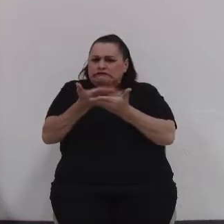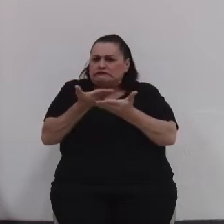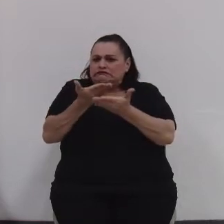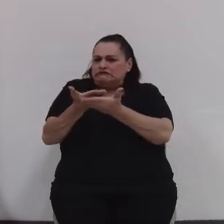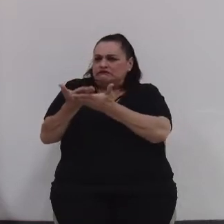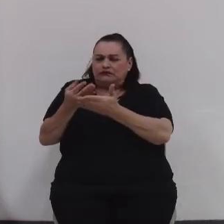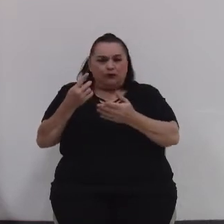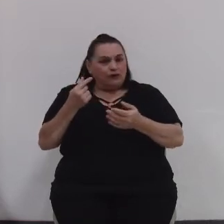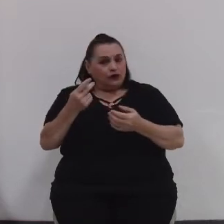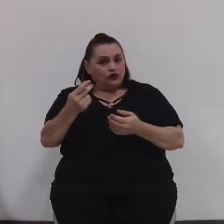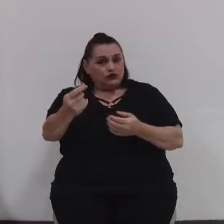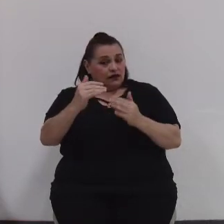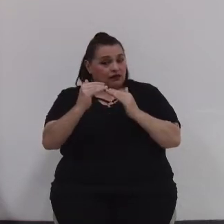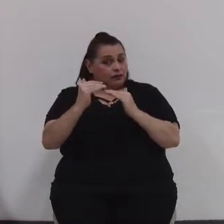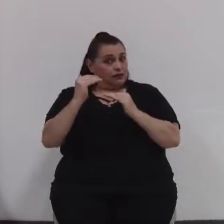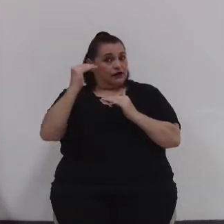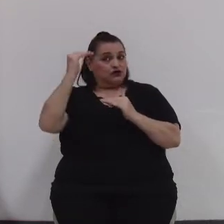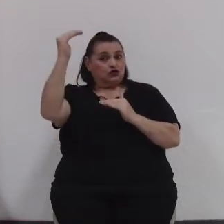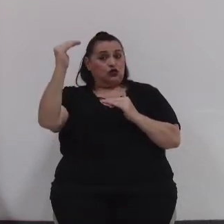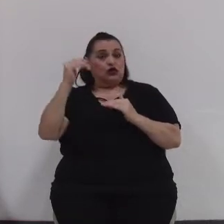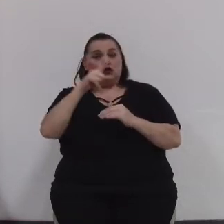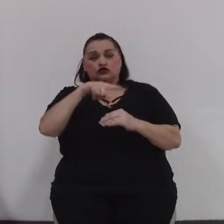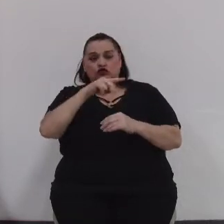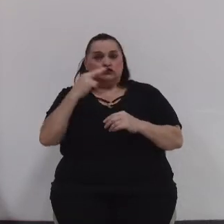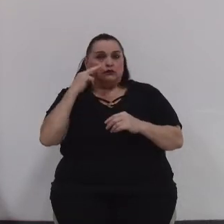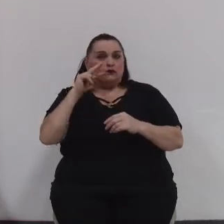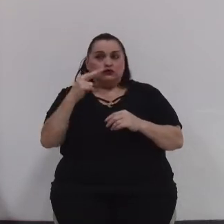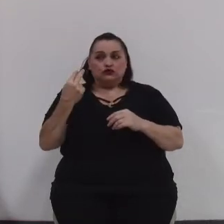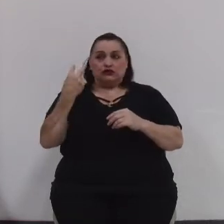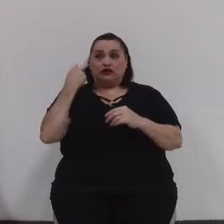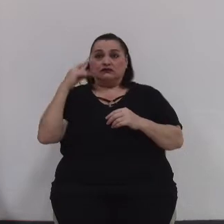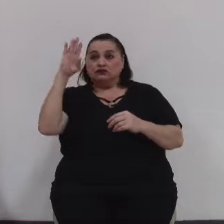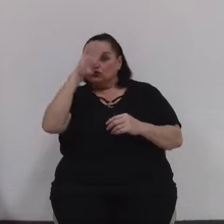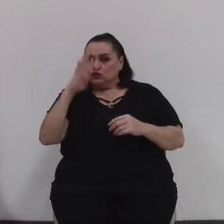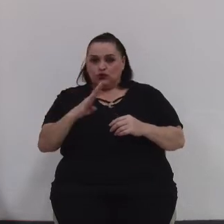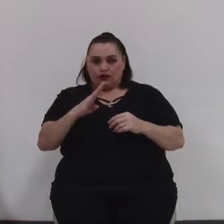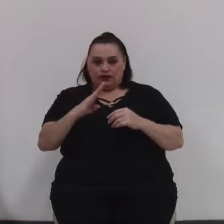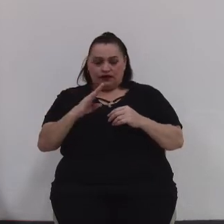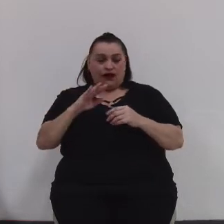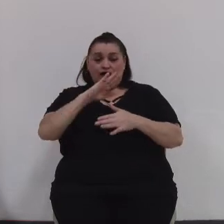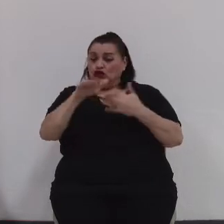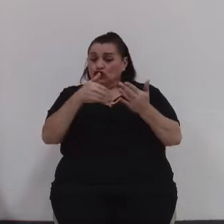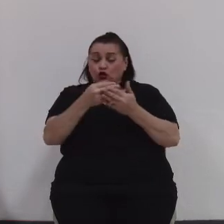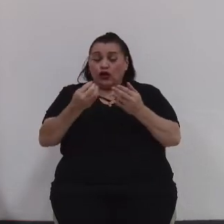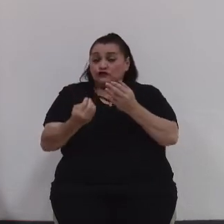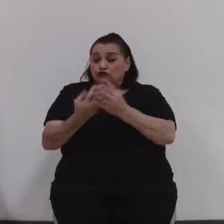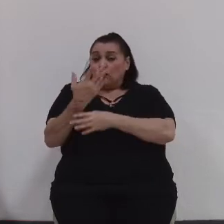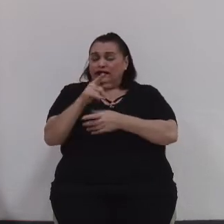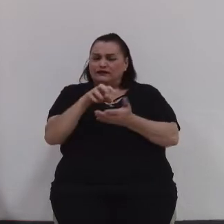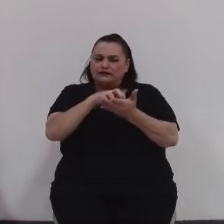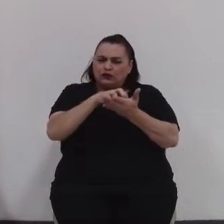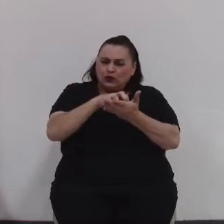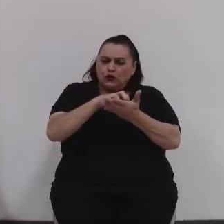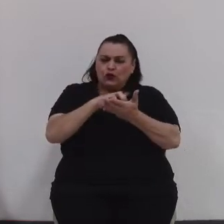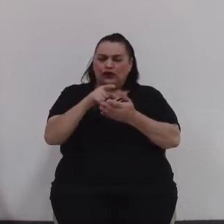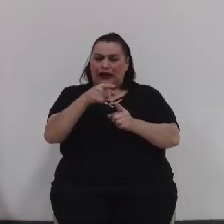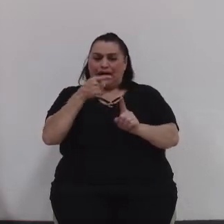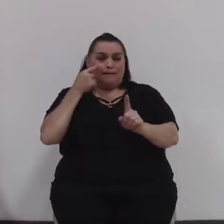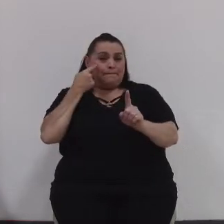y escala mayor de lo que se ha experimentado jamás. La intersección de todas estas fuentes de incertidumbre